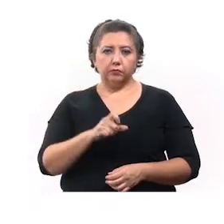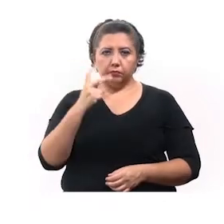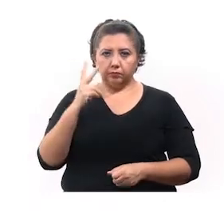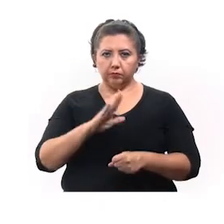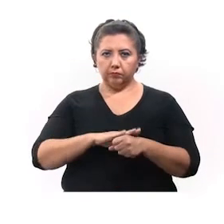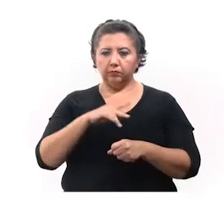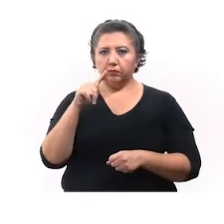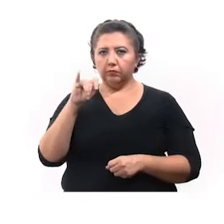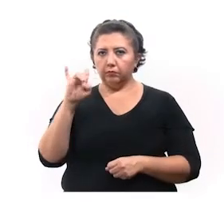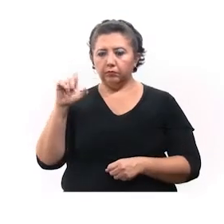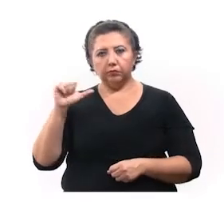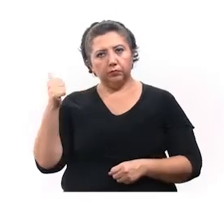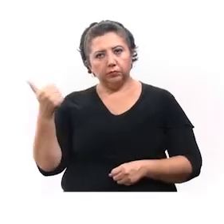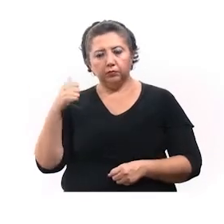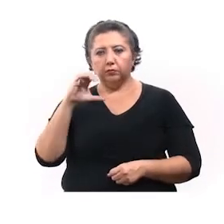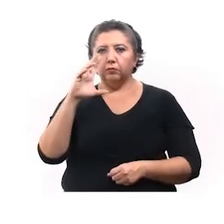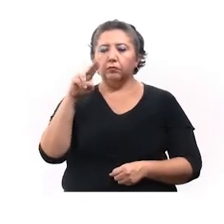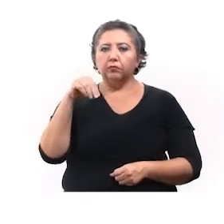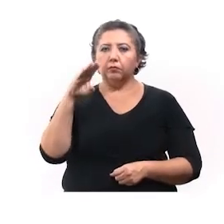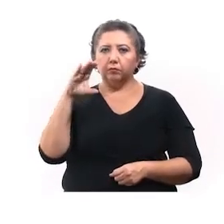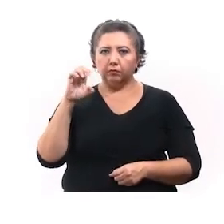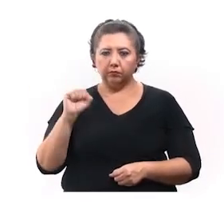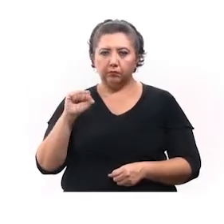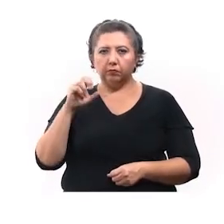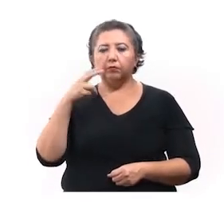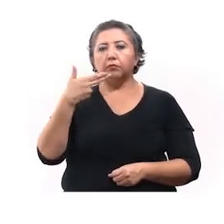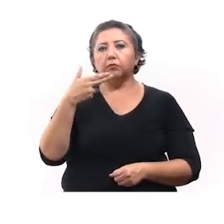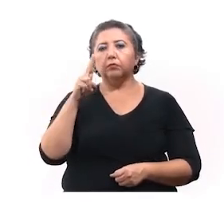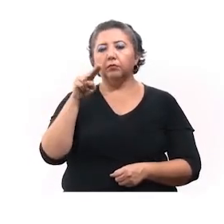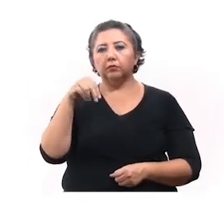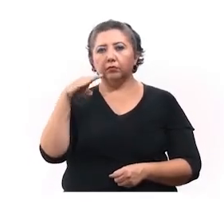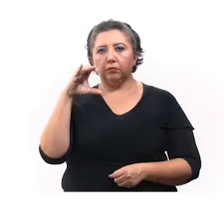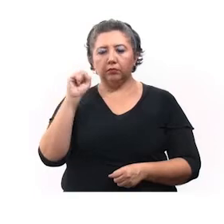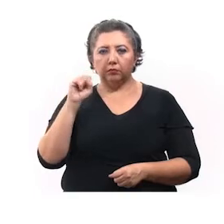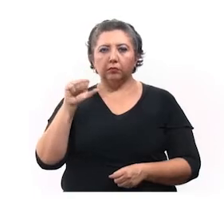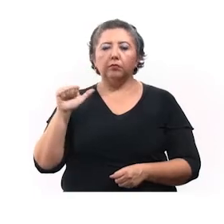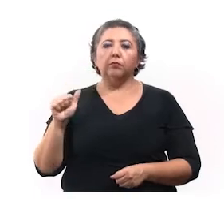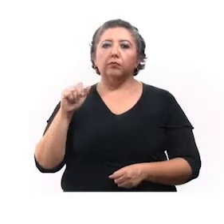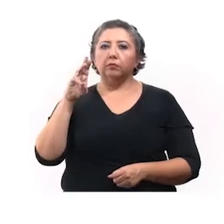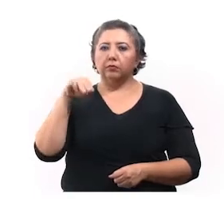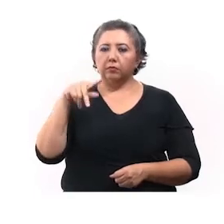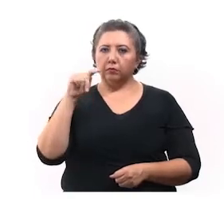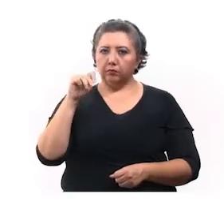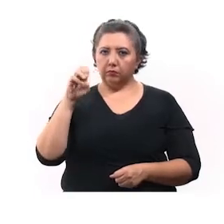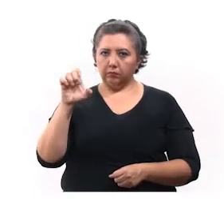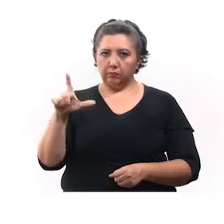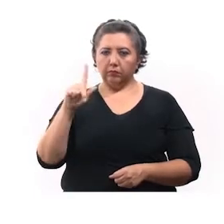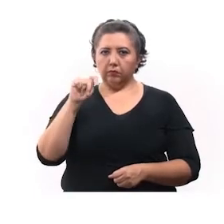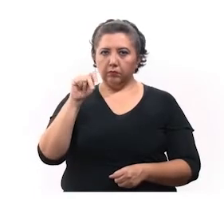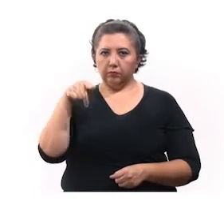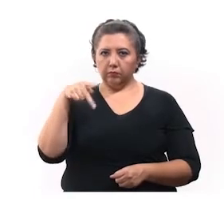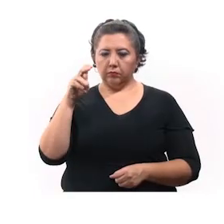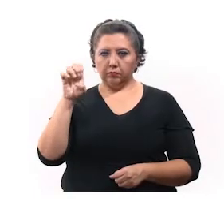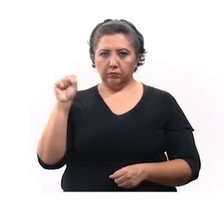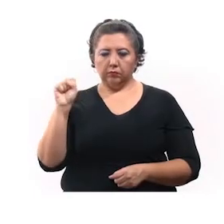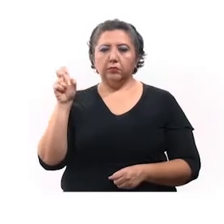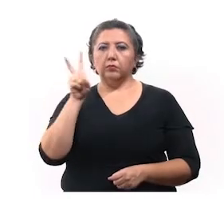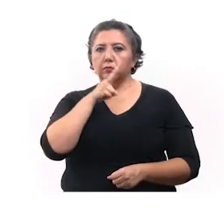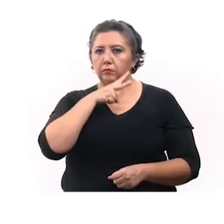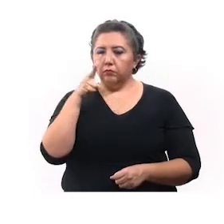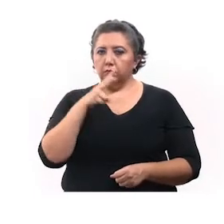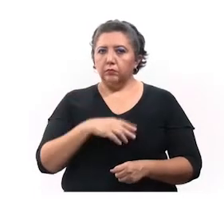2 más en Ticul, 1 más en Acanque, Chemash, Junugumá, Izamal, Maxcanú, Motul, Oxuscab, Tuncás, Humán y